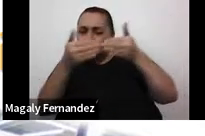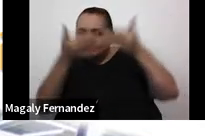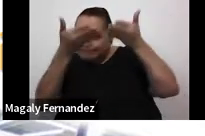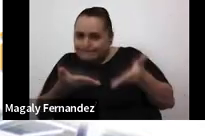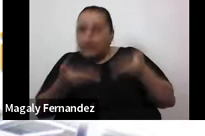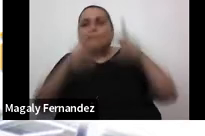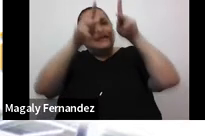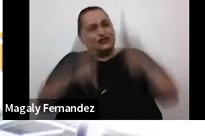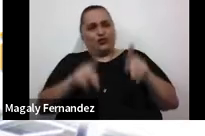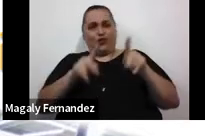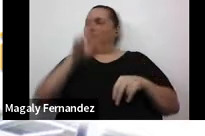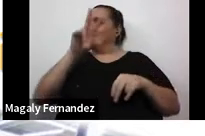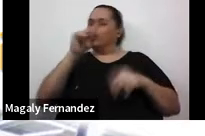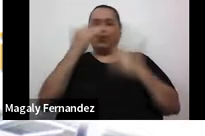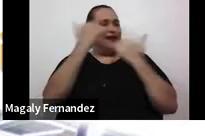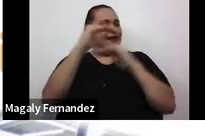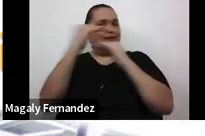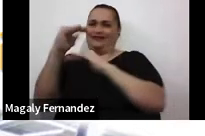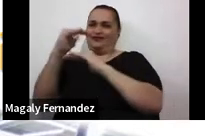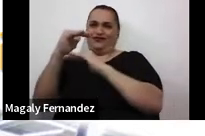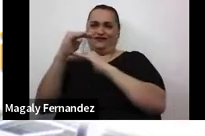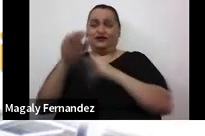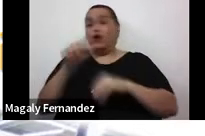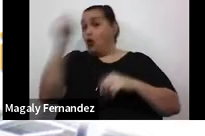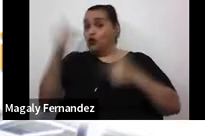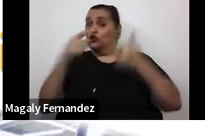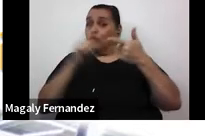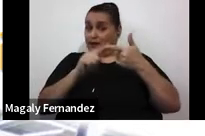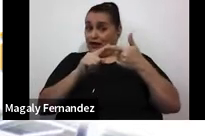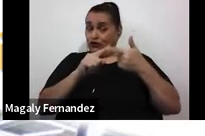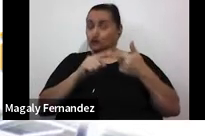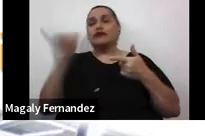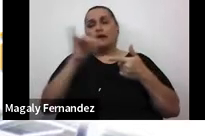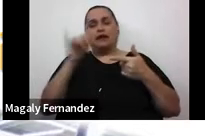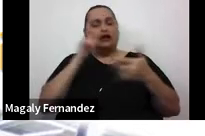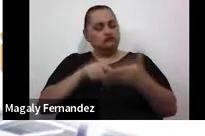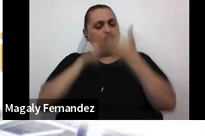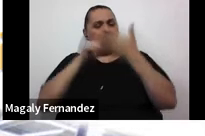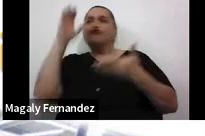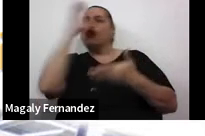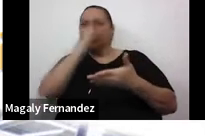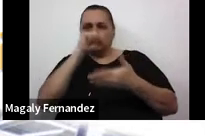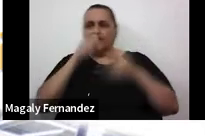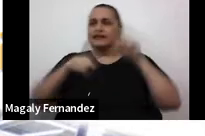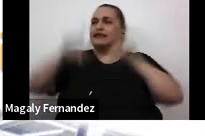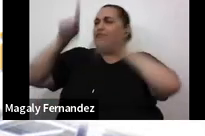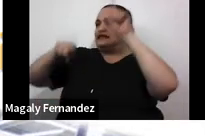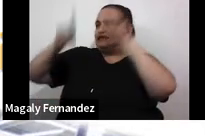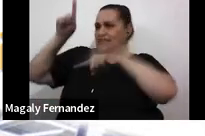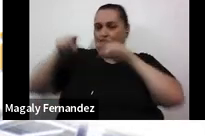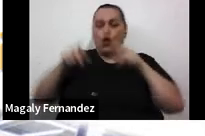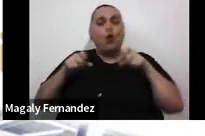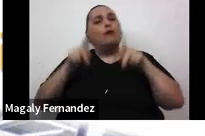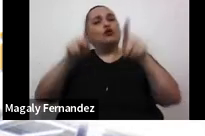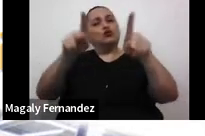la limitación funcional otro de los elementos es por supuesto reconocer Y valorar la diversidad como una oportunidad de crecimiento